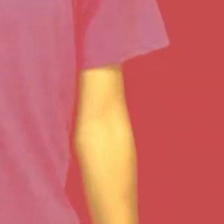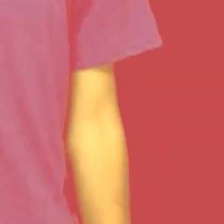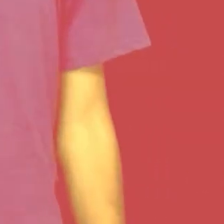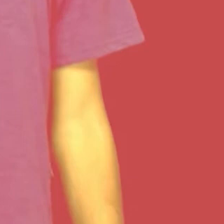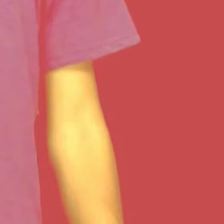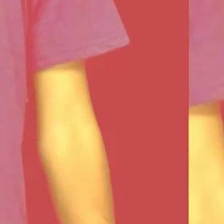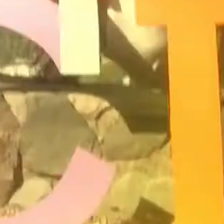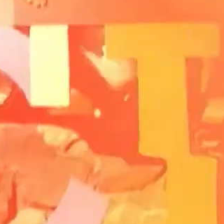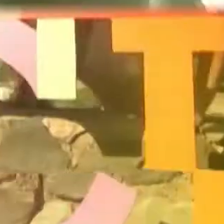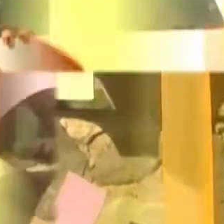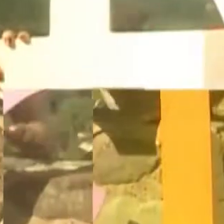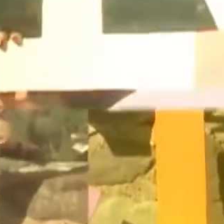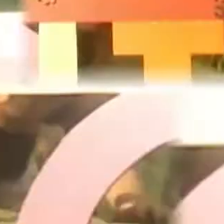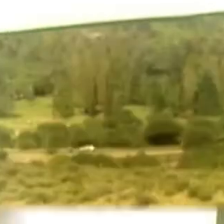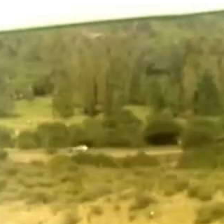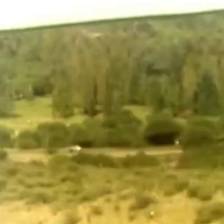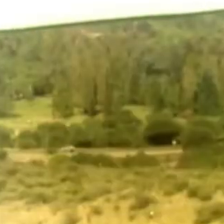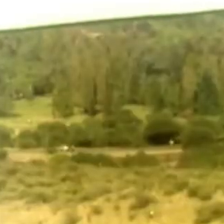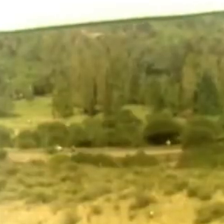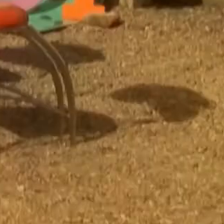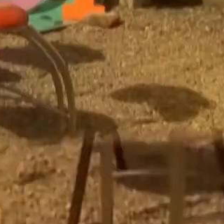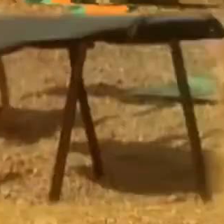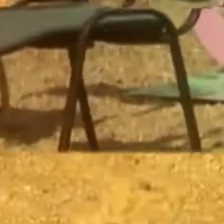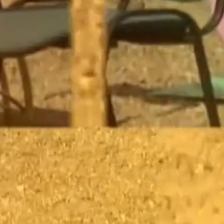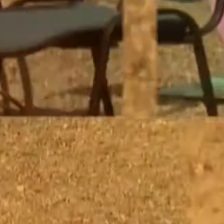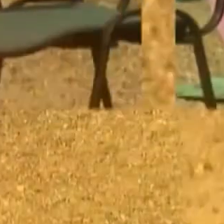somos dos, somos dos, somos todo.